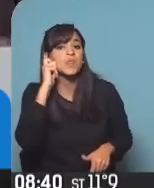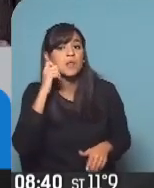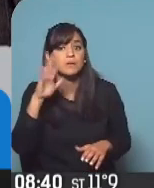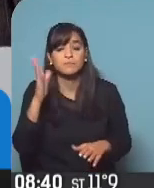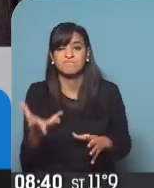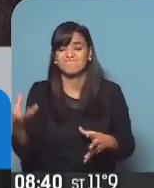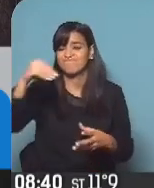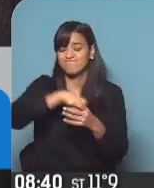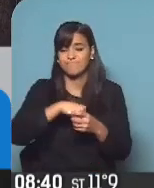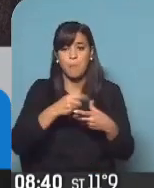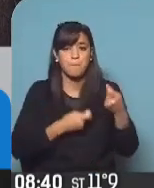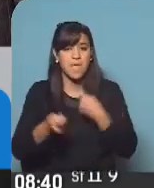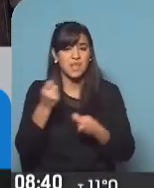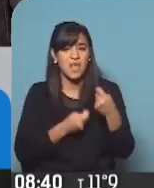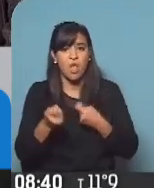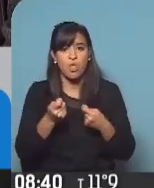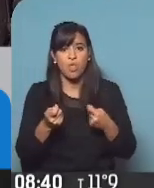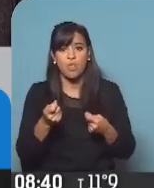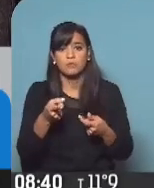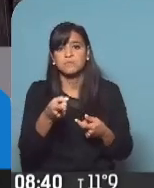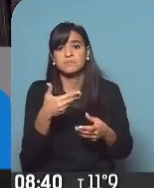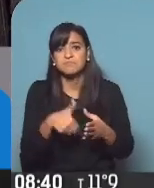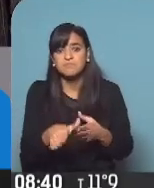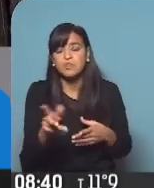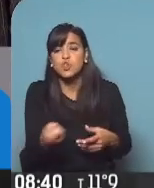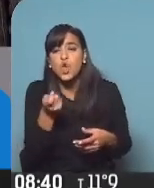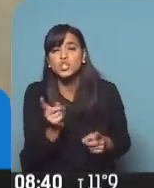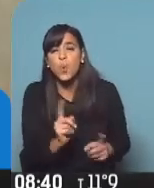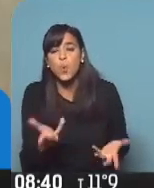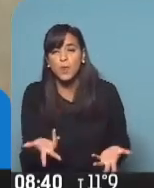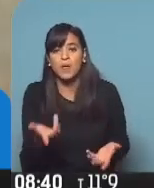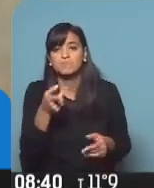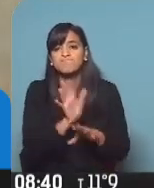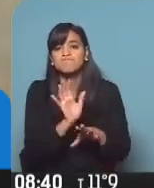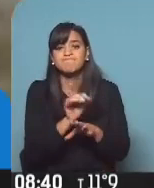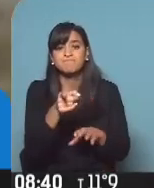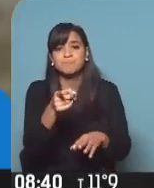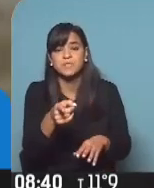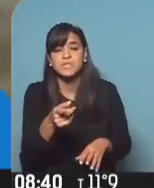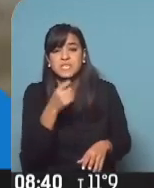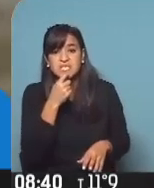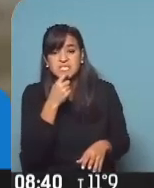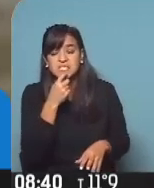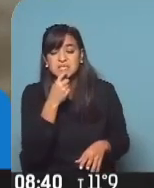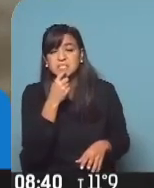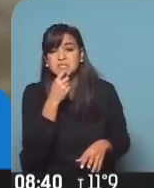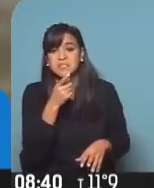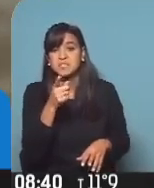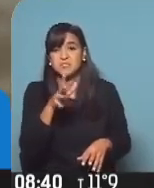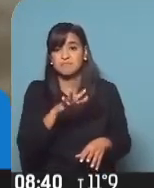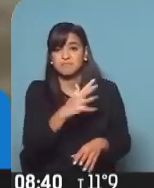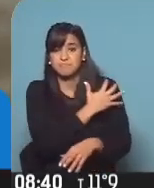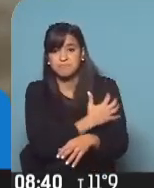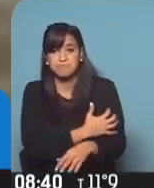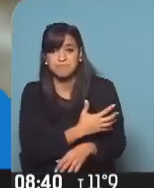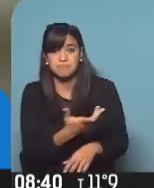reinsertar el mercado laboral es prácticamente espacio no se va a jubilar y por lo tanto va a terminar si está en los sectores más bajos